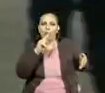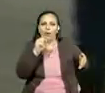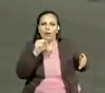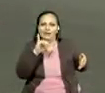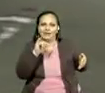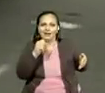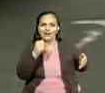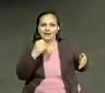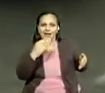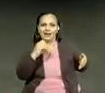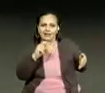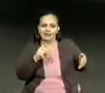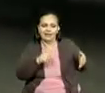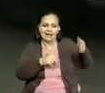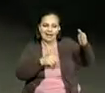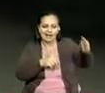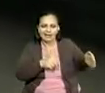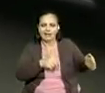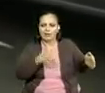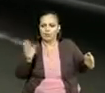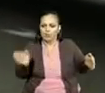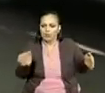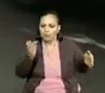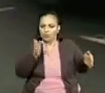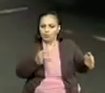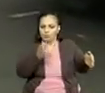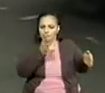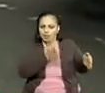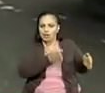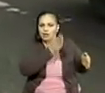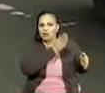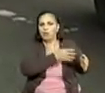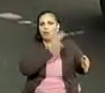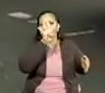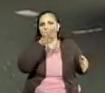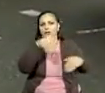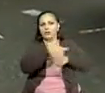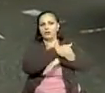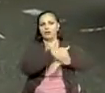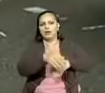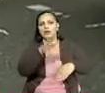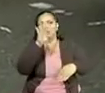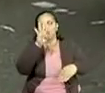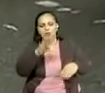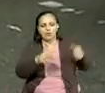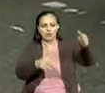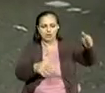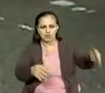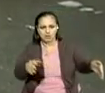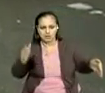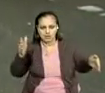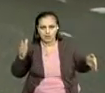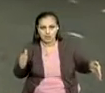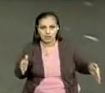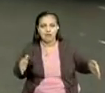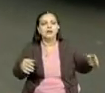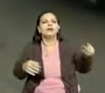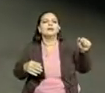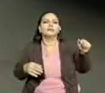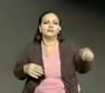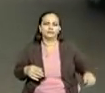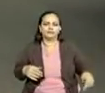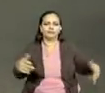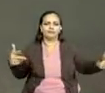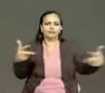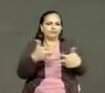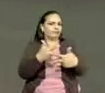tiene la Pérez Concha, Circunvalación Sur, desde Miraflores hacia lo que es Guayacanes, en el sentido que